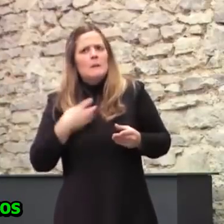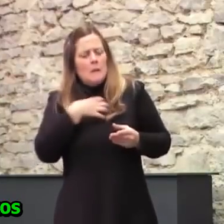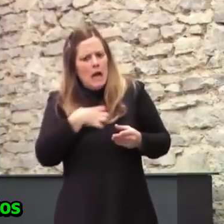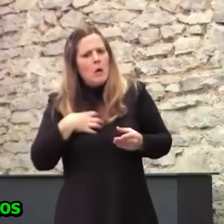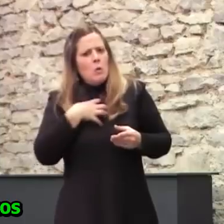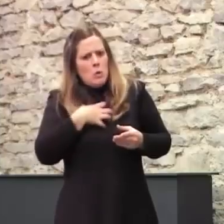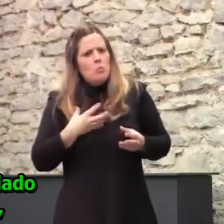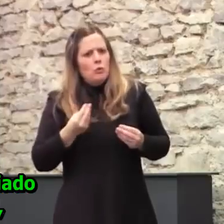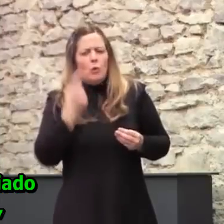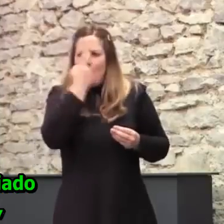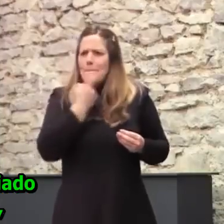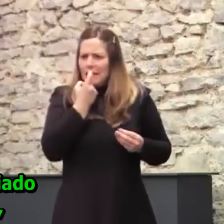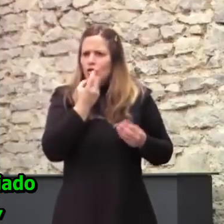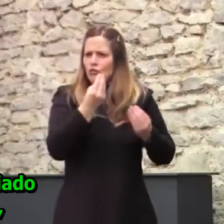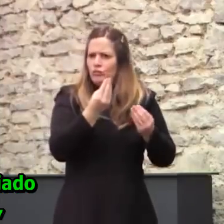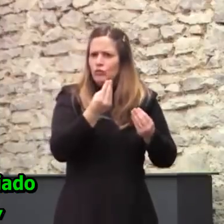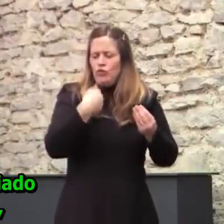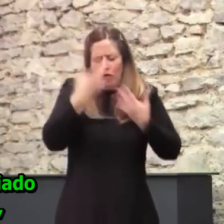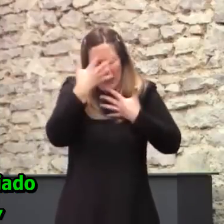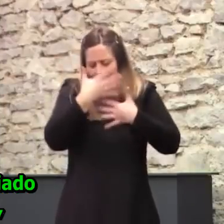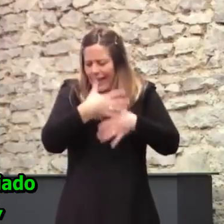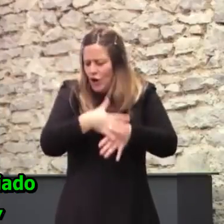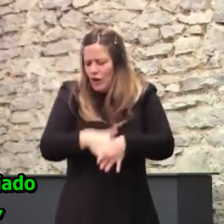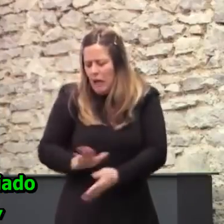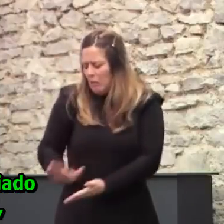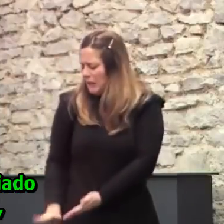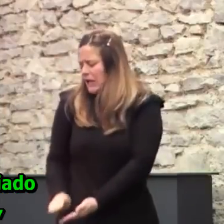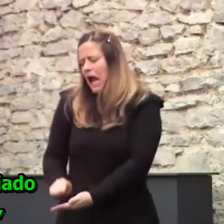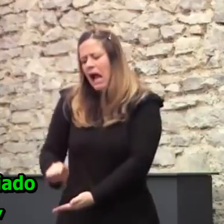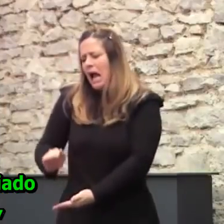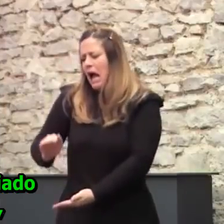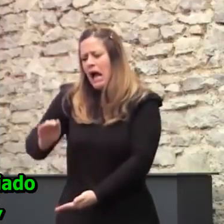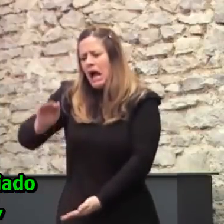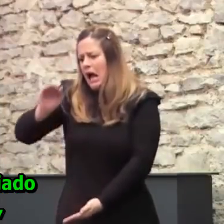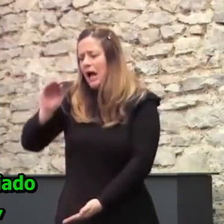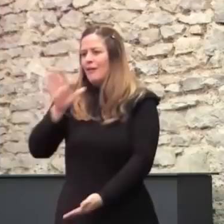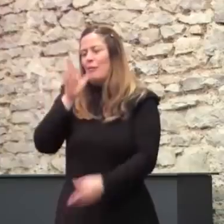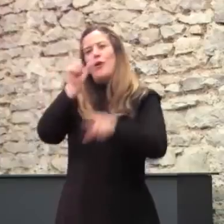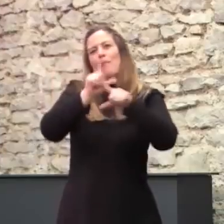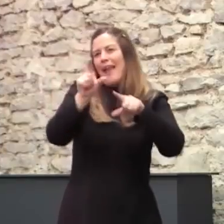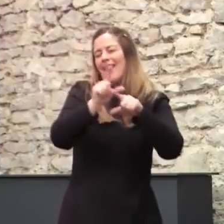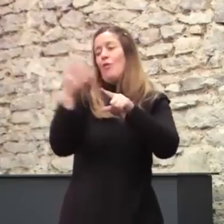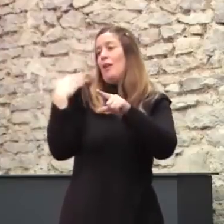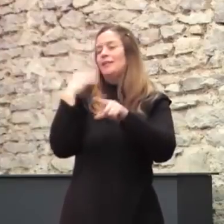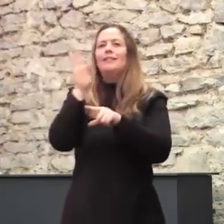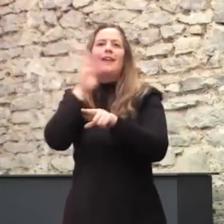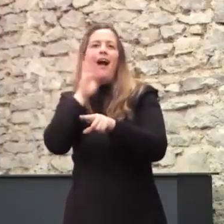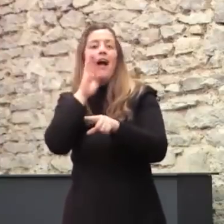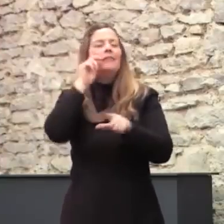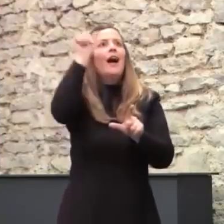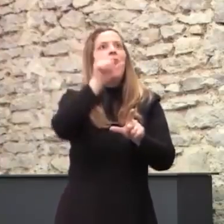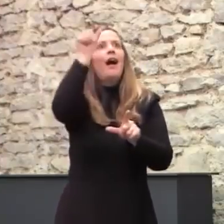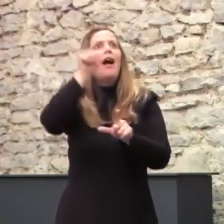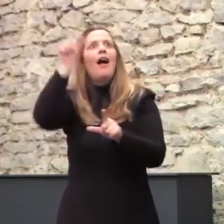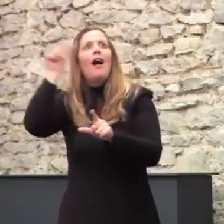desprenderme de determinados mitos que he interiorizado. Bueno, pues porque me he criado eso viendo Pretty Woman, Grease, Dirty Dancing y un montón de